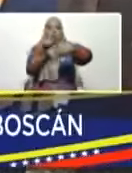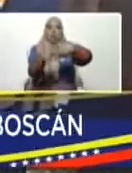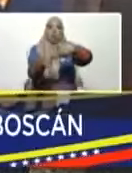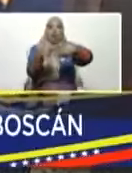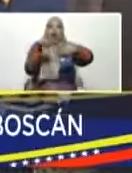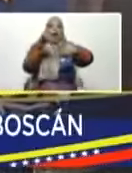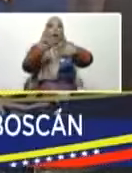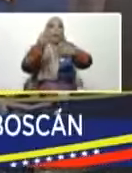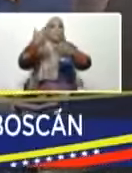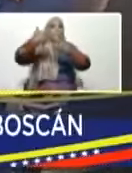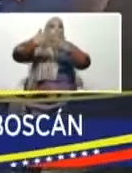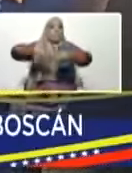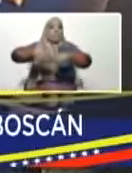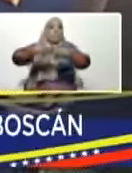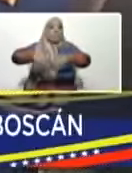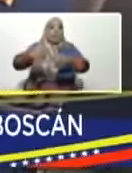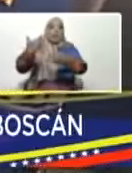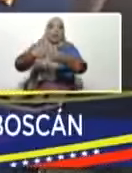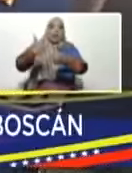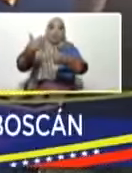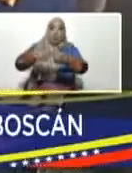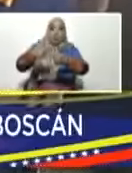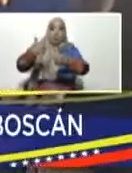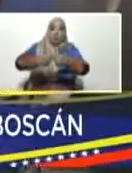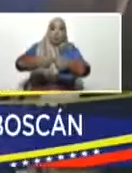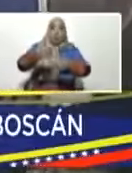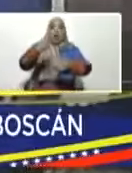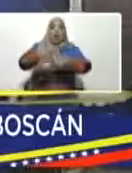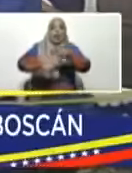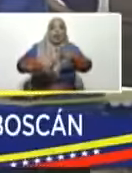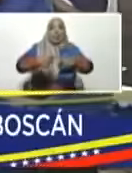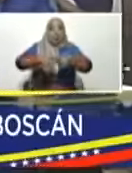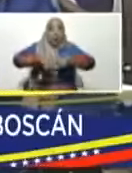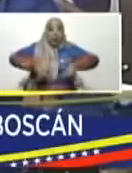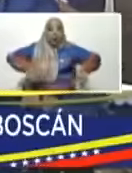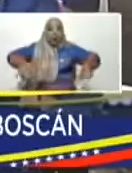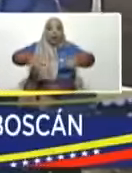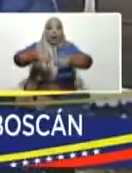en crecer en inversión, crecer en producción,